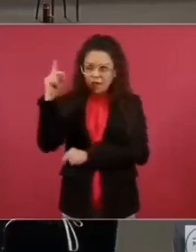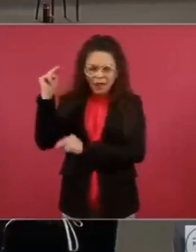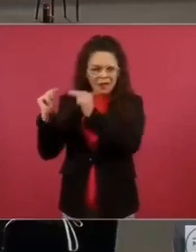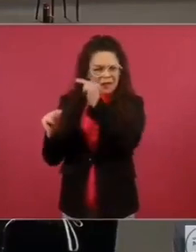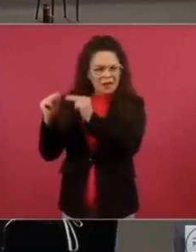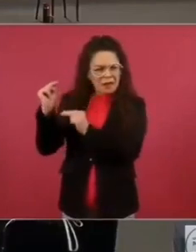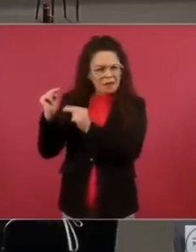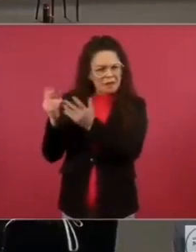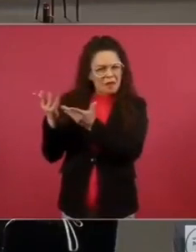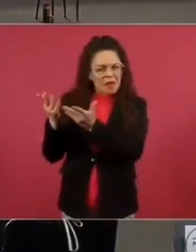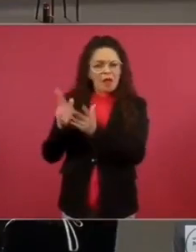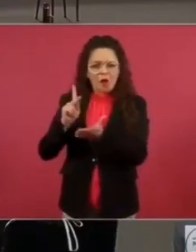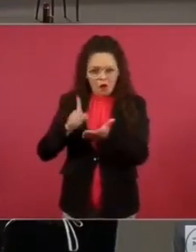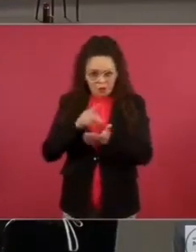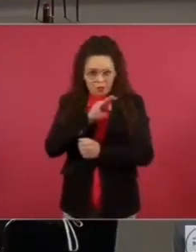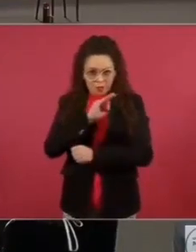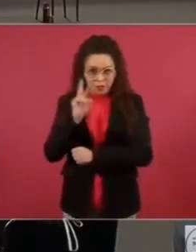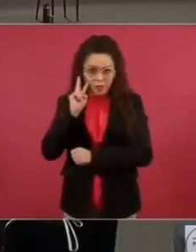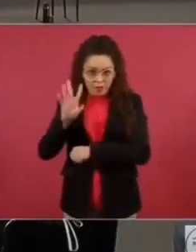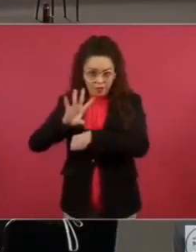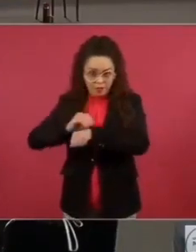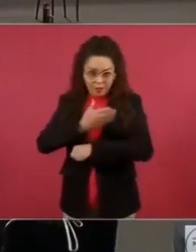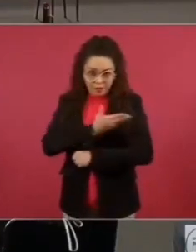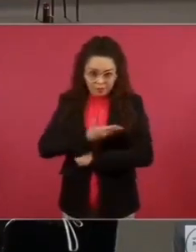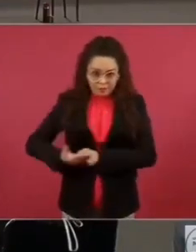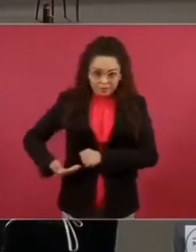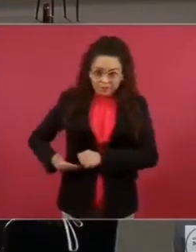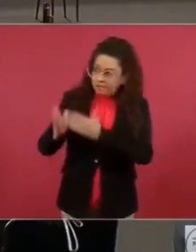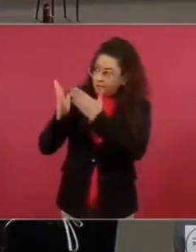presidente, quisiera que lo viéramos de nuevo.